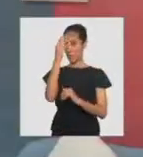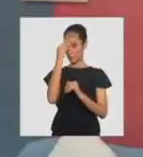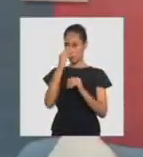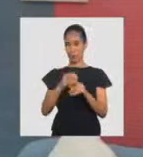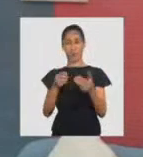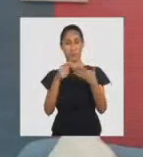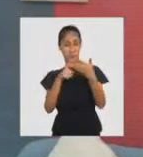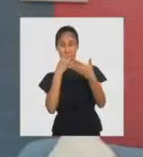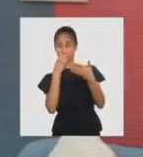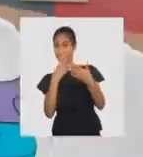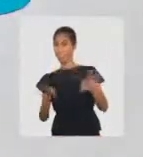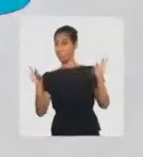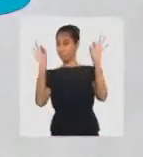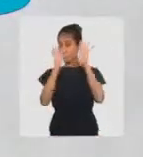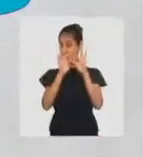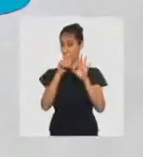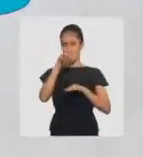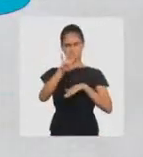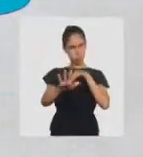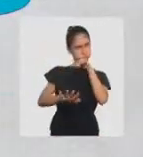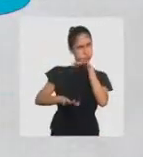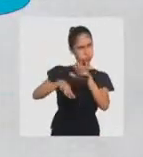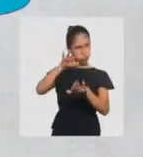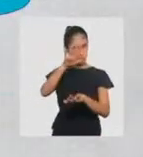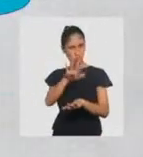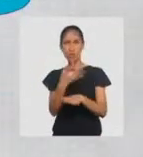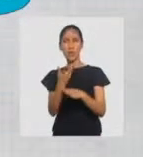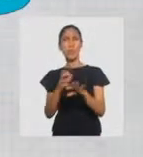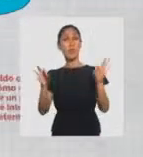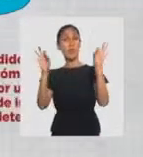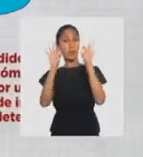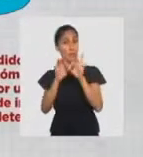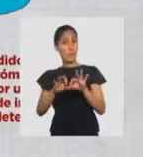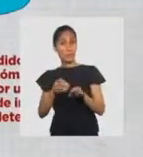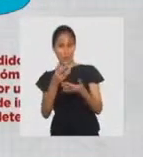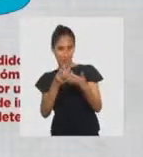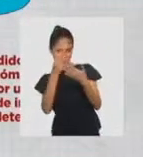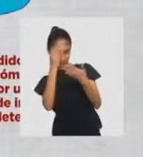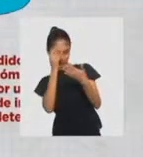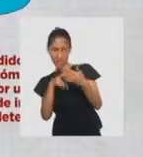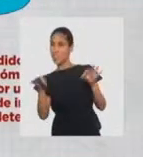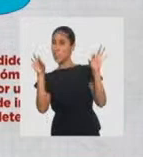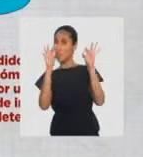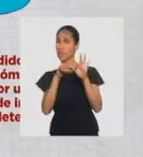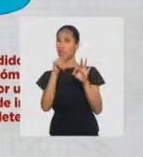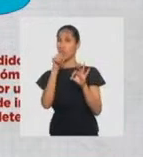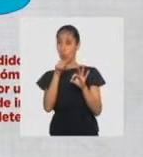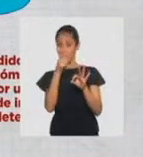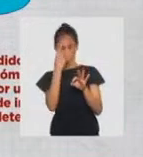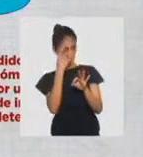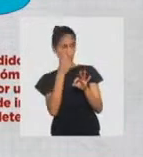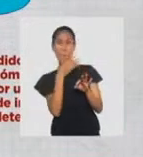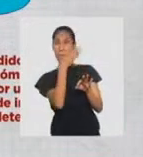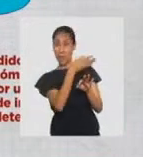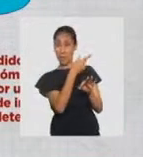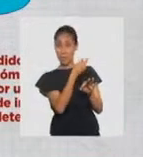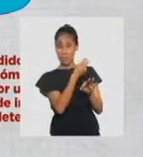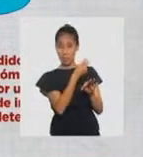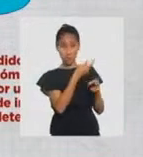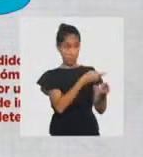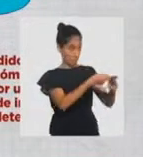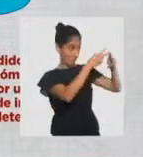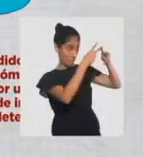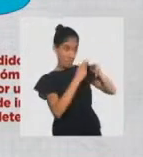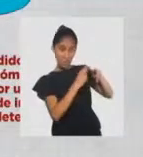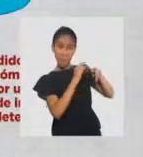aprendimos algo muy útil para avanzar en nuestro camino y hemos aprendido que es importante saber cómo determinar el monto a pagar por un préstamo o ahorro